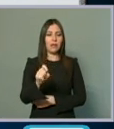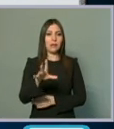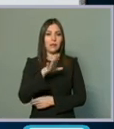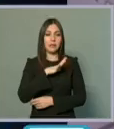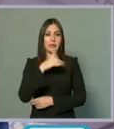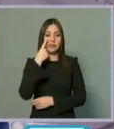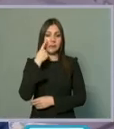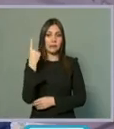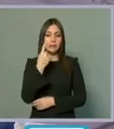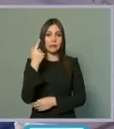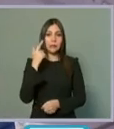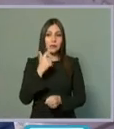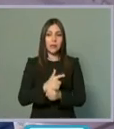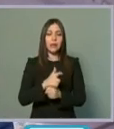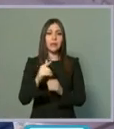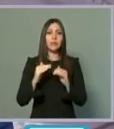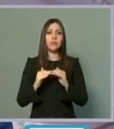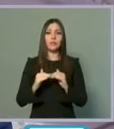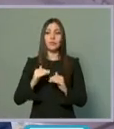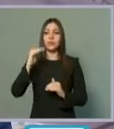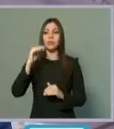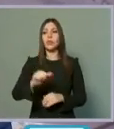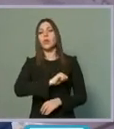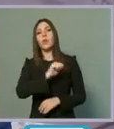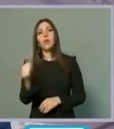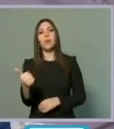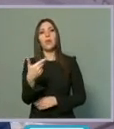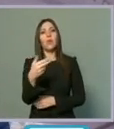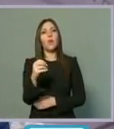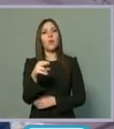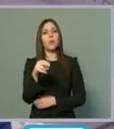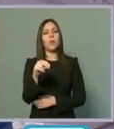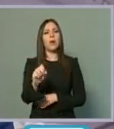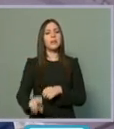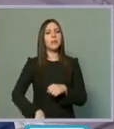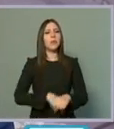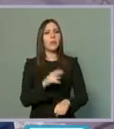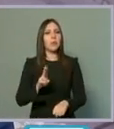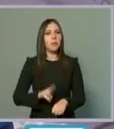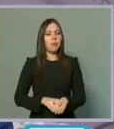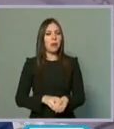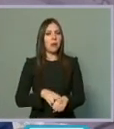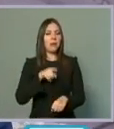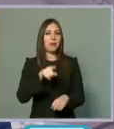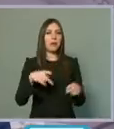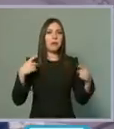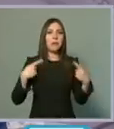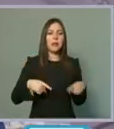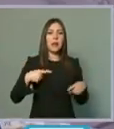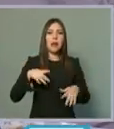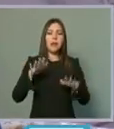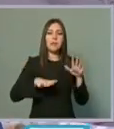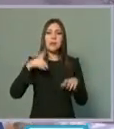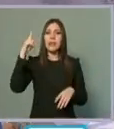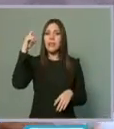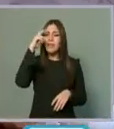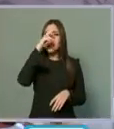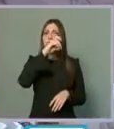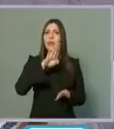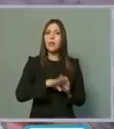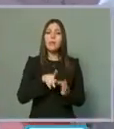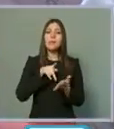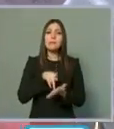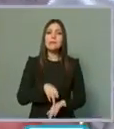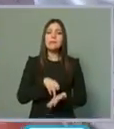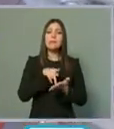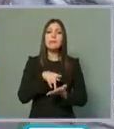hipófisis, está elevada y las hormonas tiroideas están normales. Pero el paciente le cuesta mucho trabajo bajar de peso.